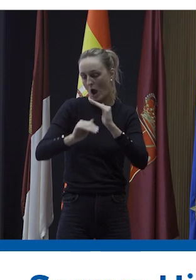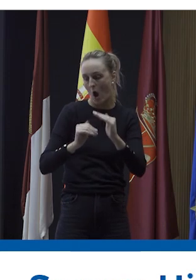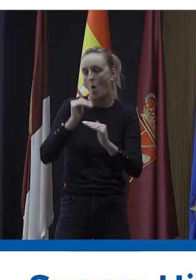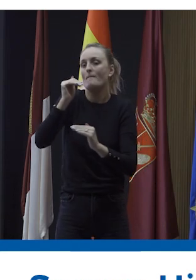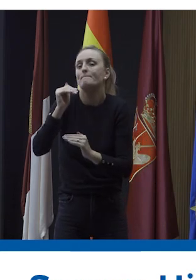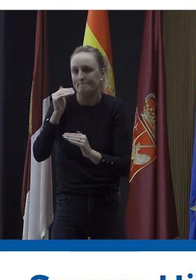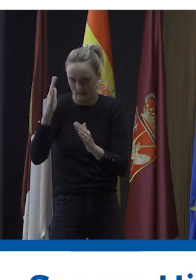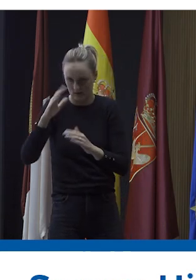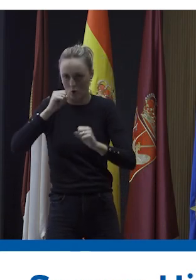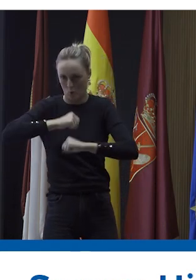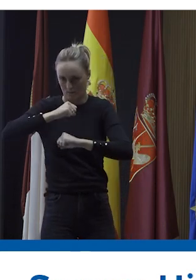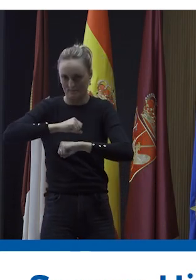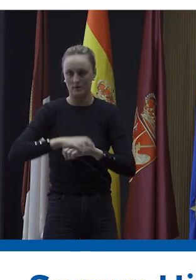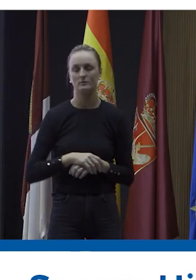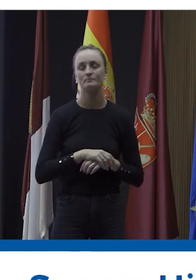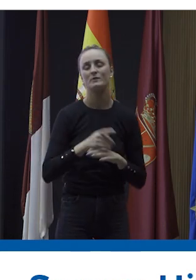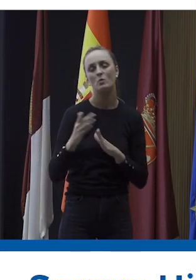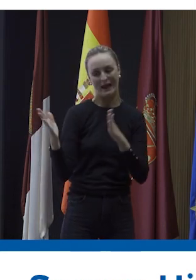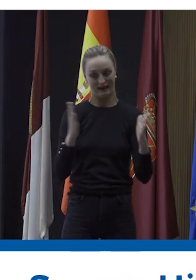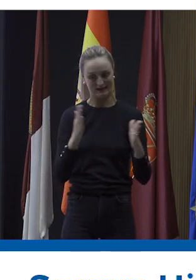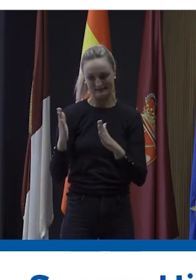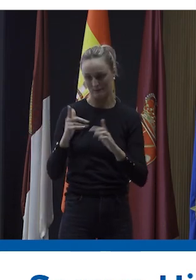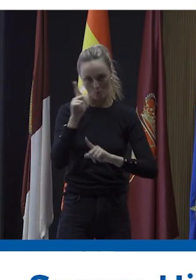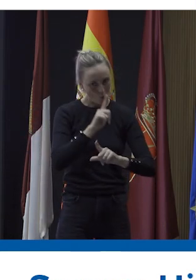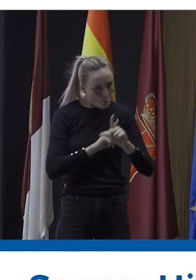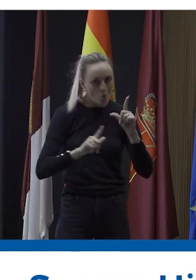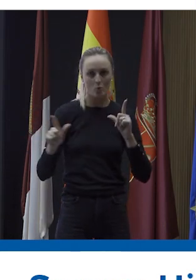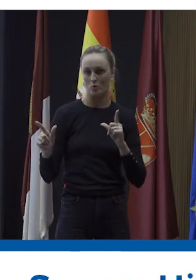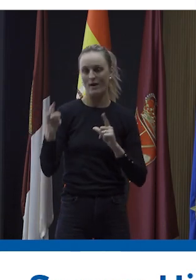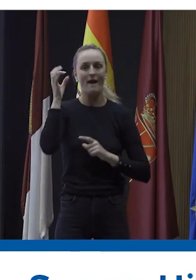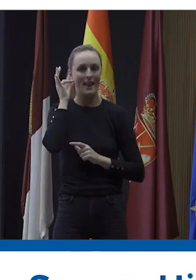la mujer muy larga, ¿vale? Que la mujer tiene que saber